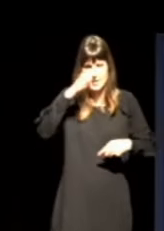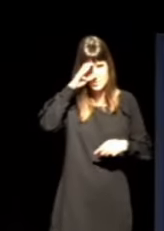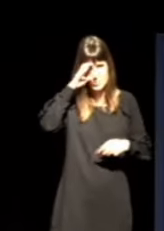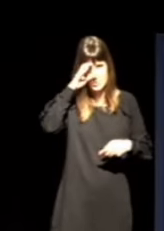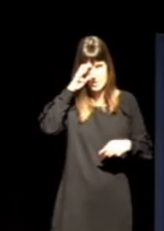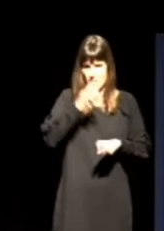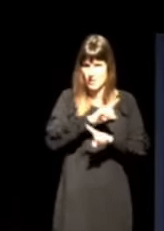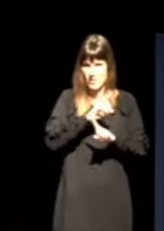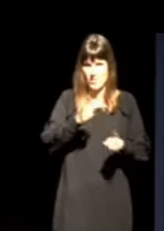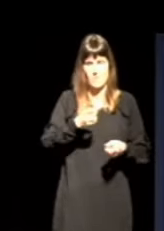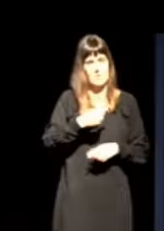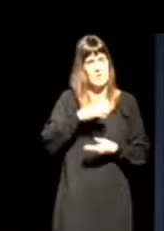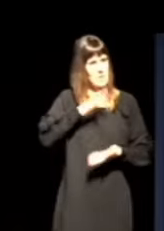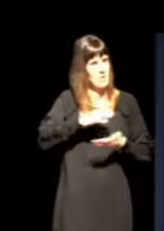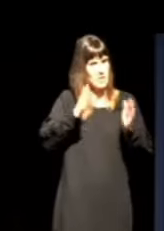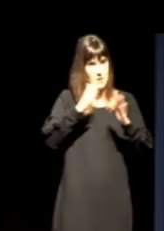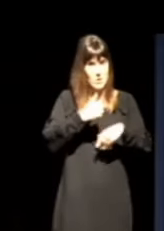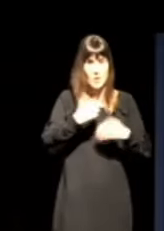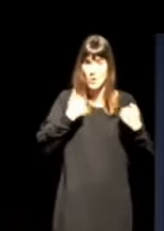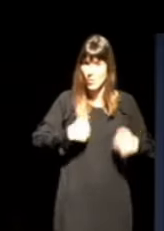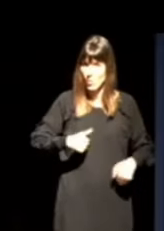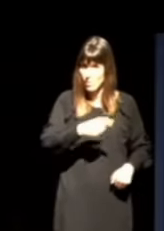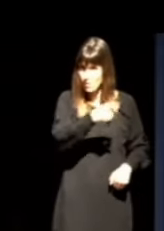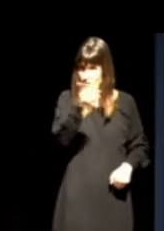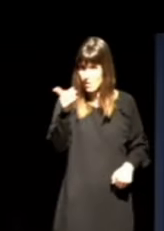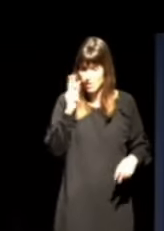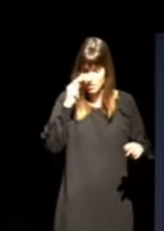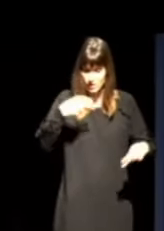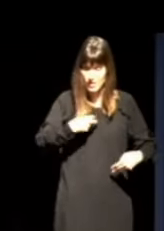¿Conocemos nuestro cuerpo? ¿Lo escuchamos?